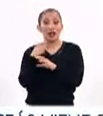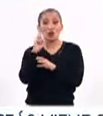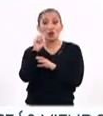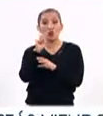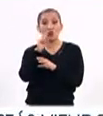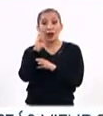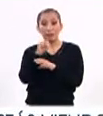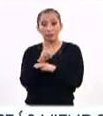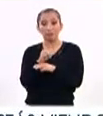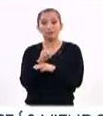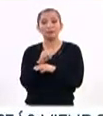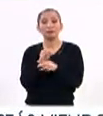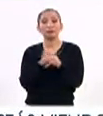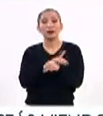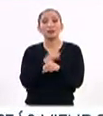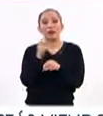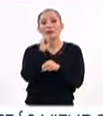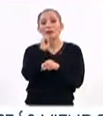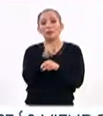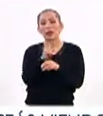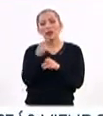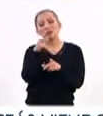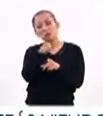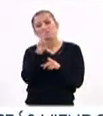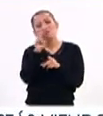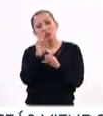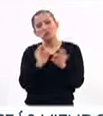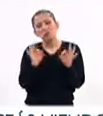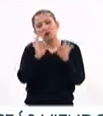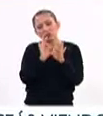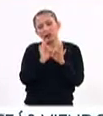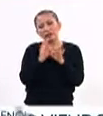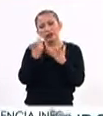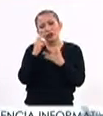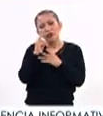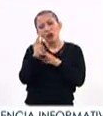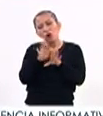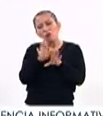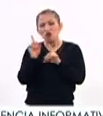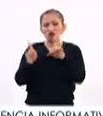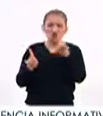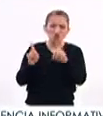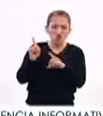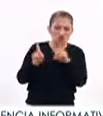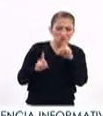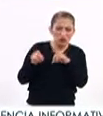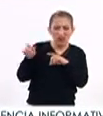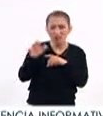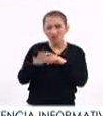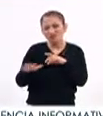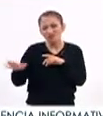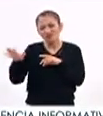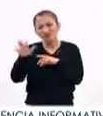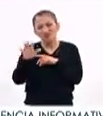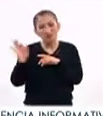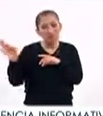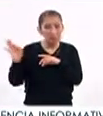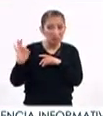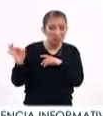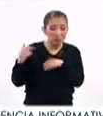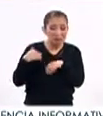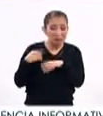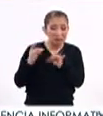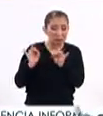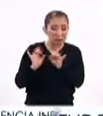UNAM, porque también lo consideraba importante, bueno, y lo veía un poco dudoso el escenario de